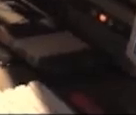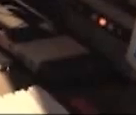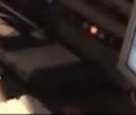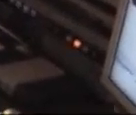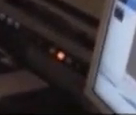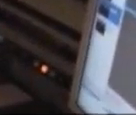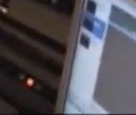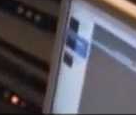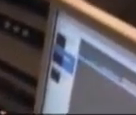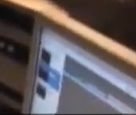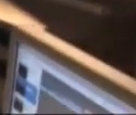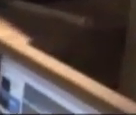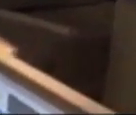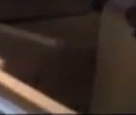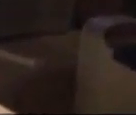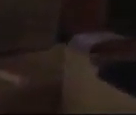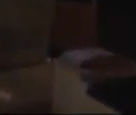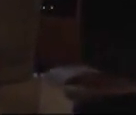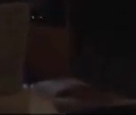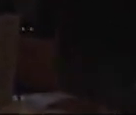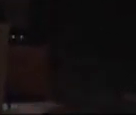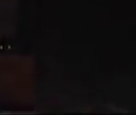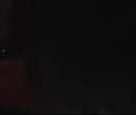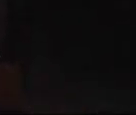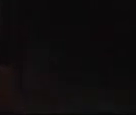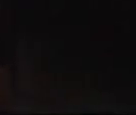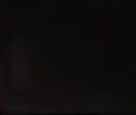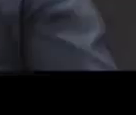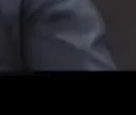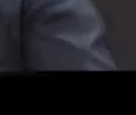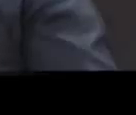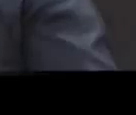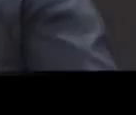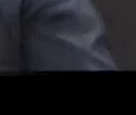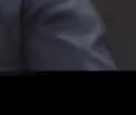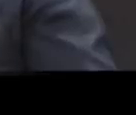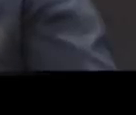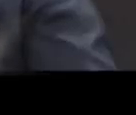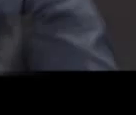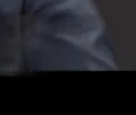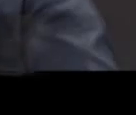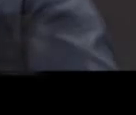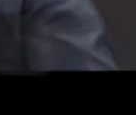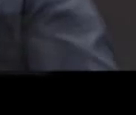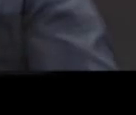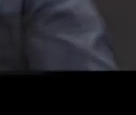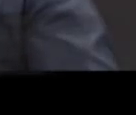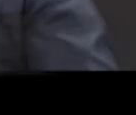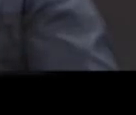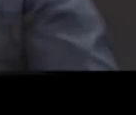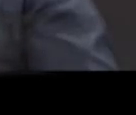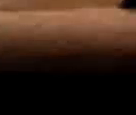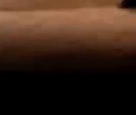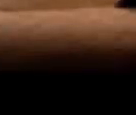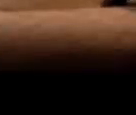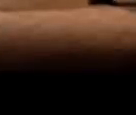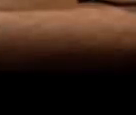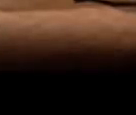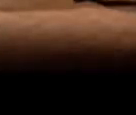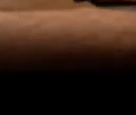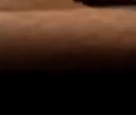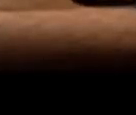abarcar tantos sectores de la sociedad? Se necesita la nueva ley, pero que participen todos los actores y la ciudadanía es fundamental en esto.